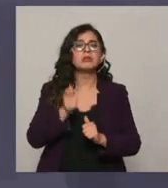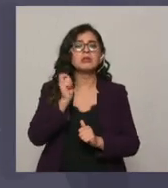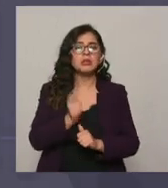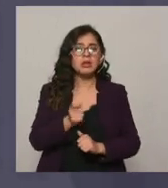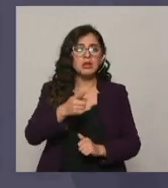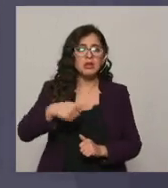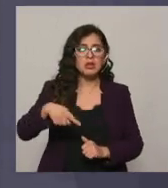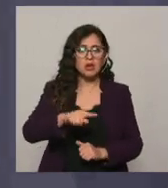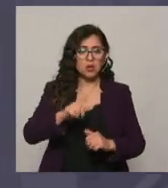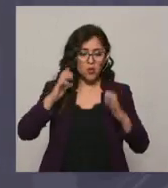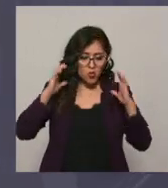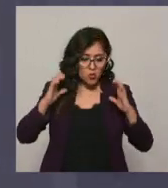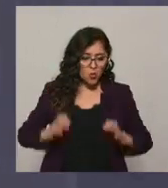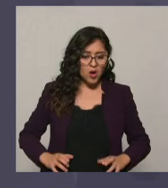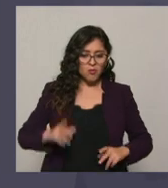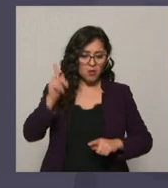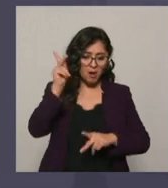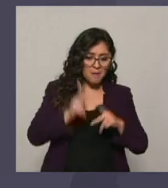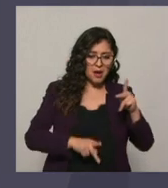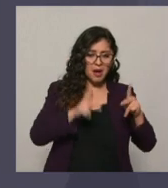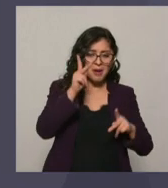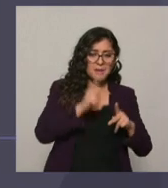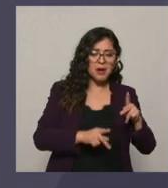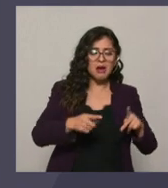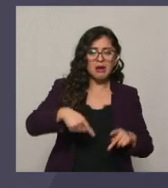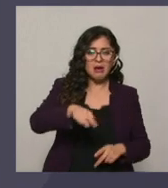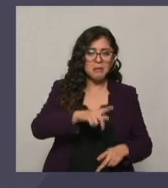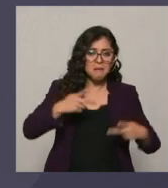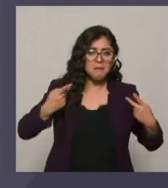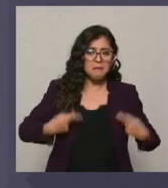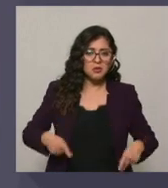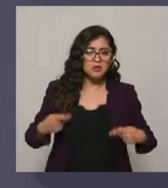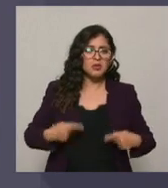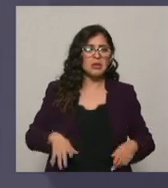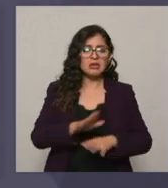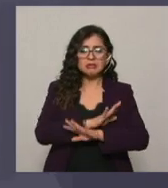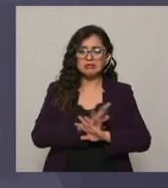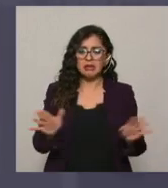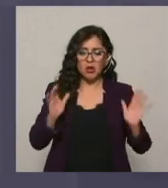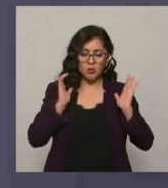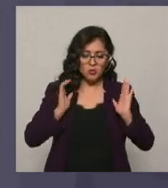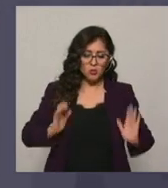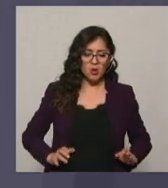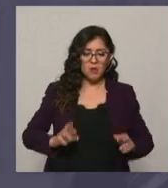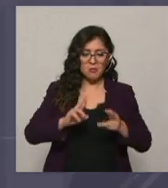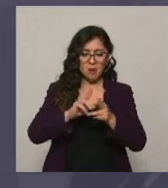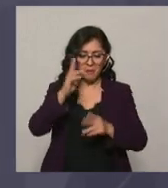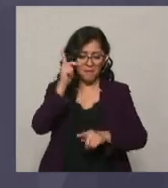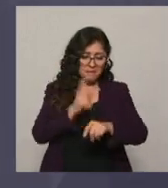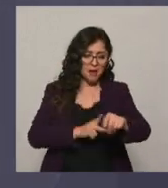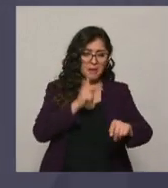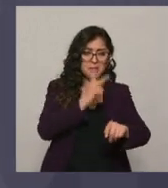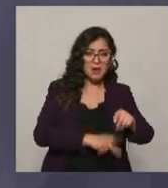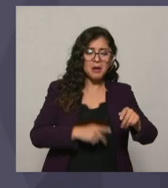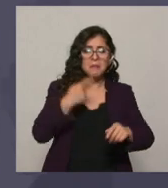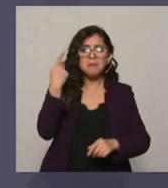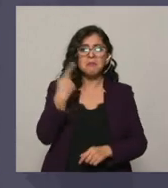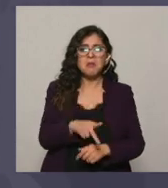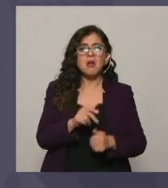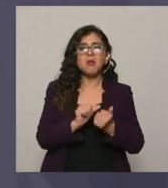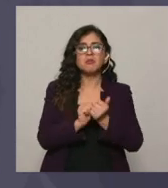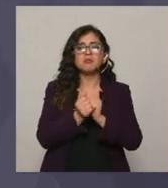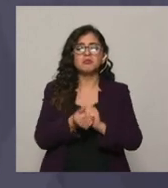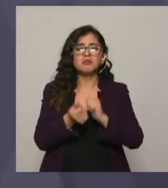que le envían, imágenes de personas que están descuartizadas, que evidentemente por razones